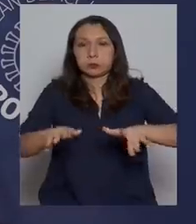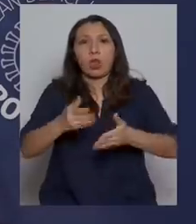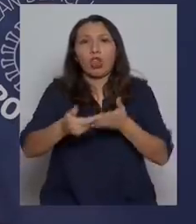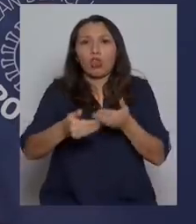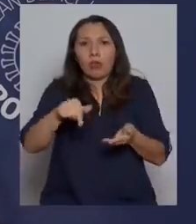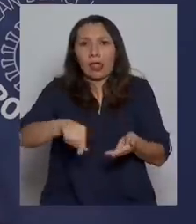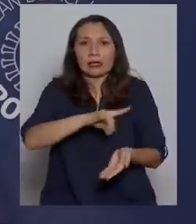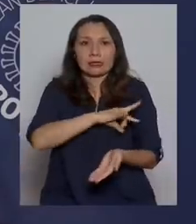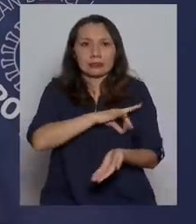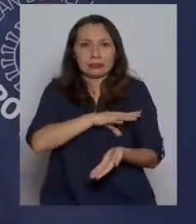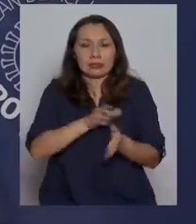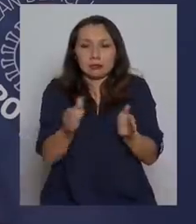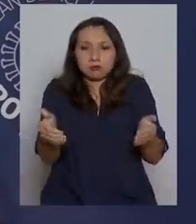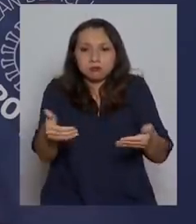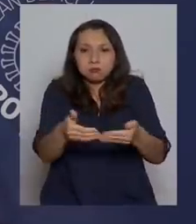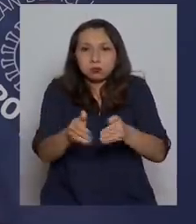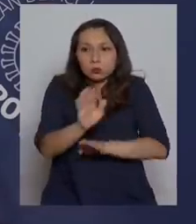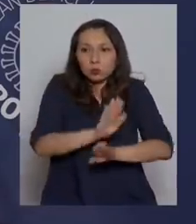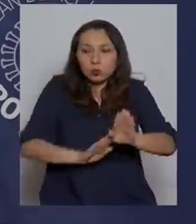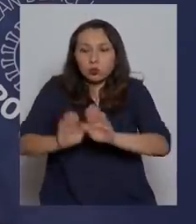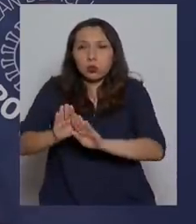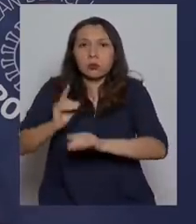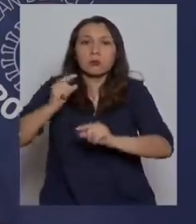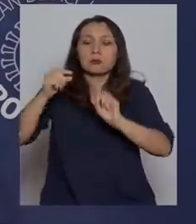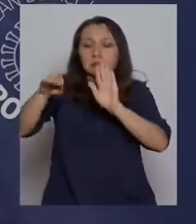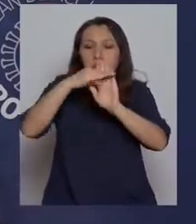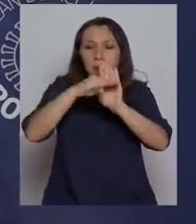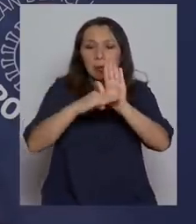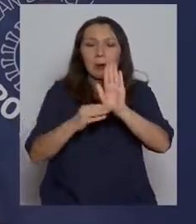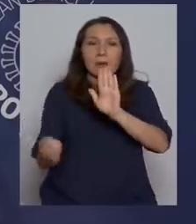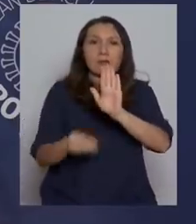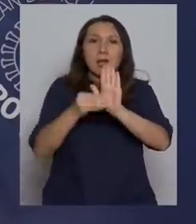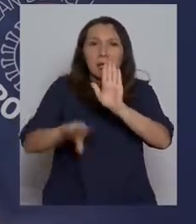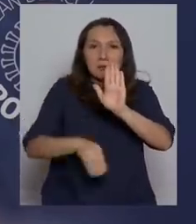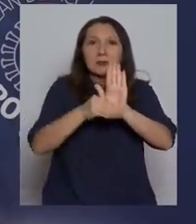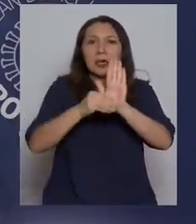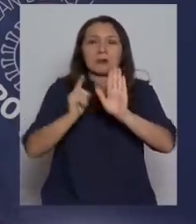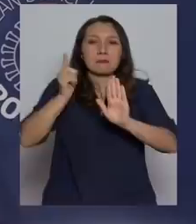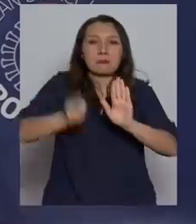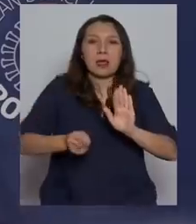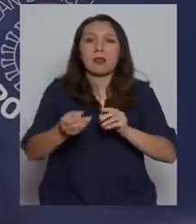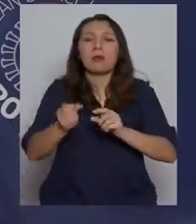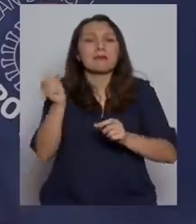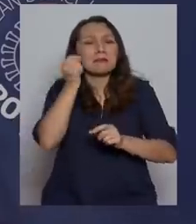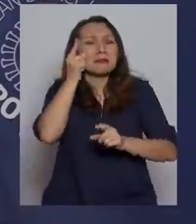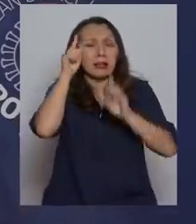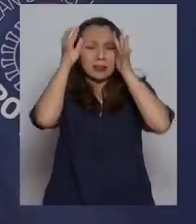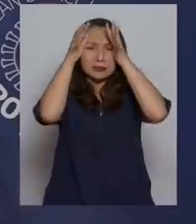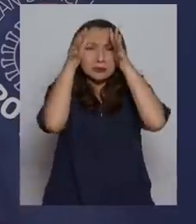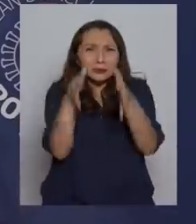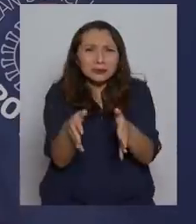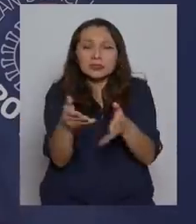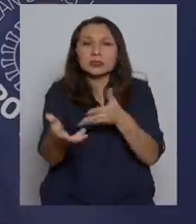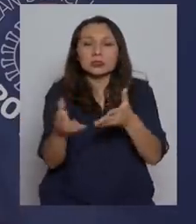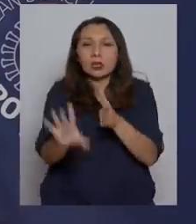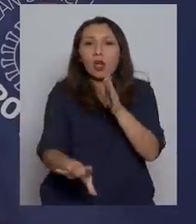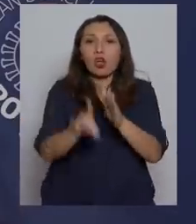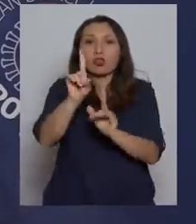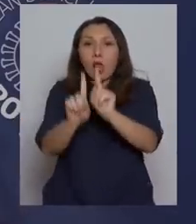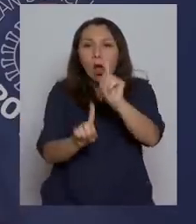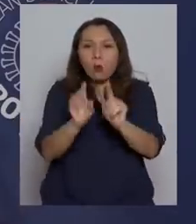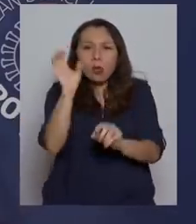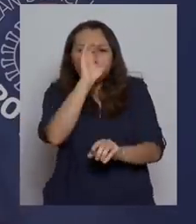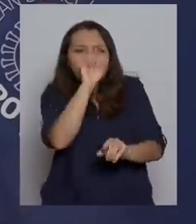de nuestro país, y así se han implementado una serie de medidas que han ido, primero que nada, con el foco para encontrar a